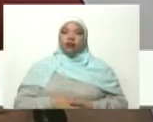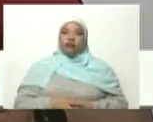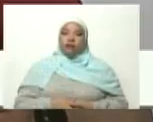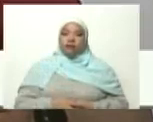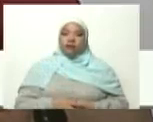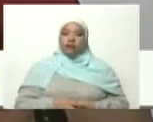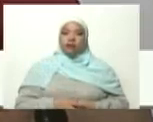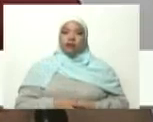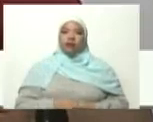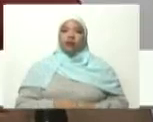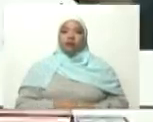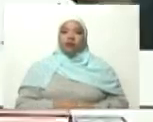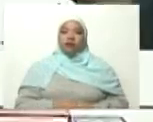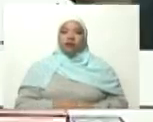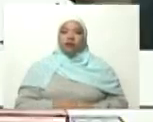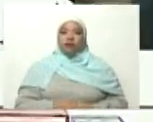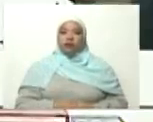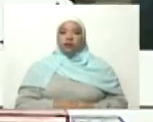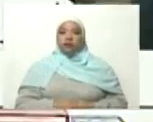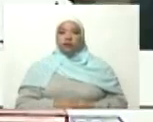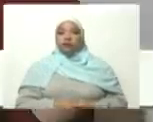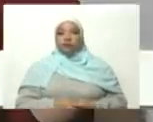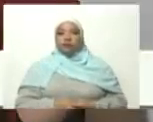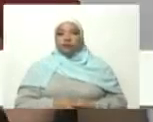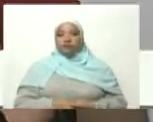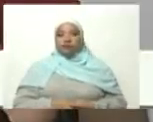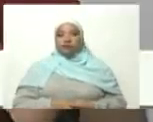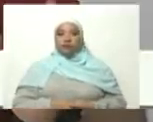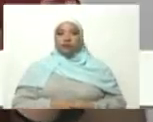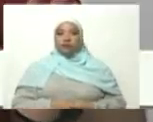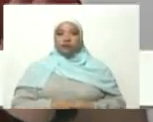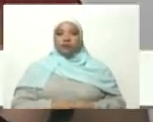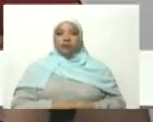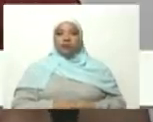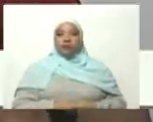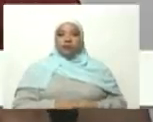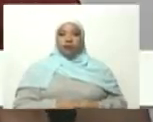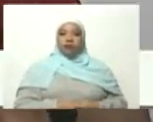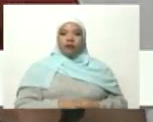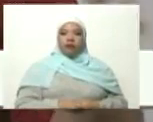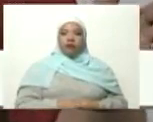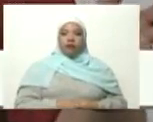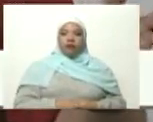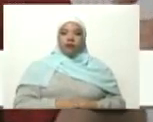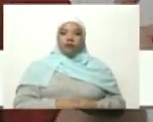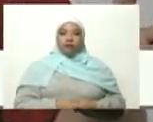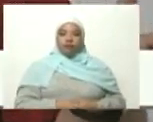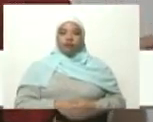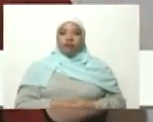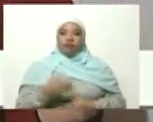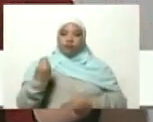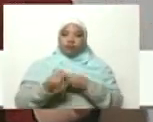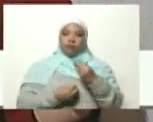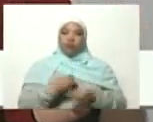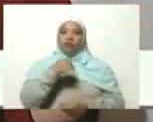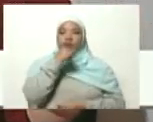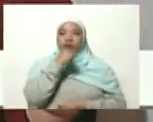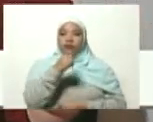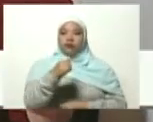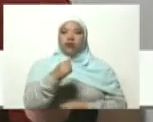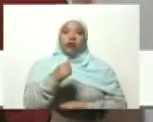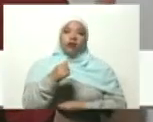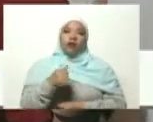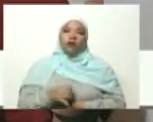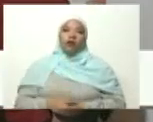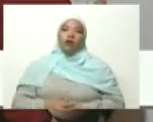El domingo 20, yo voy a los Tiburones de La Guaira, como siempre he ido. No tengo dudas en eso, ¿ah? Mira cómo tiene